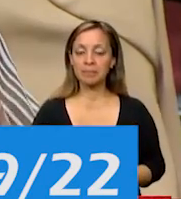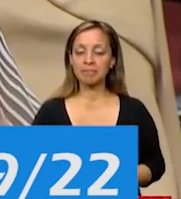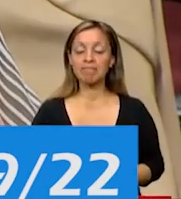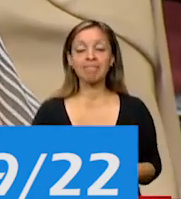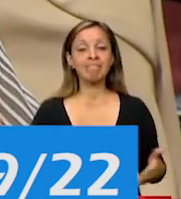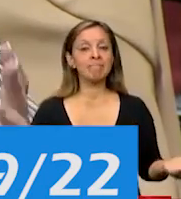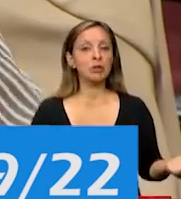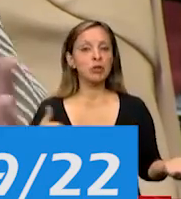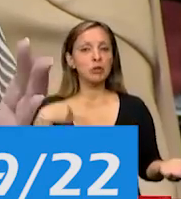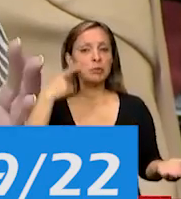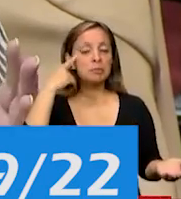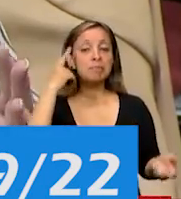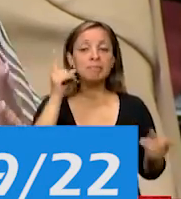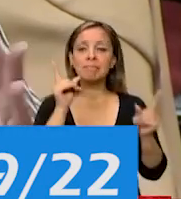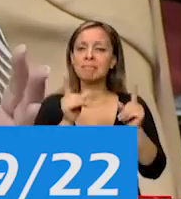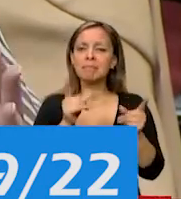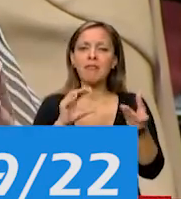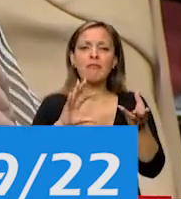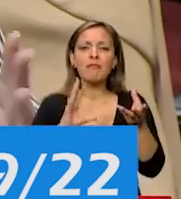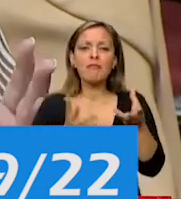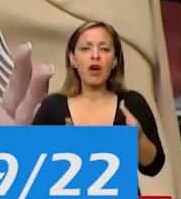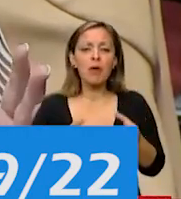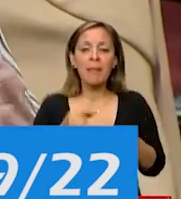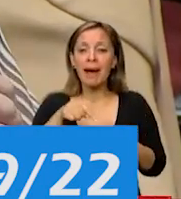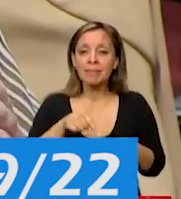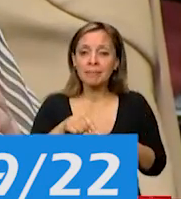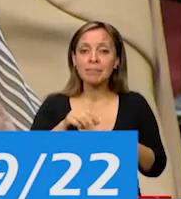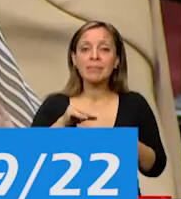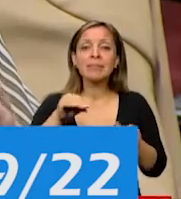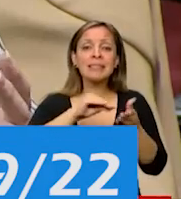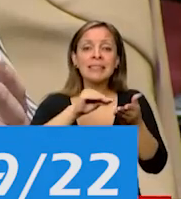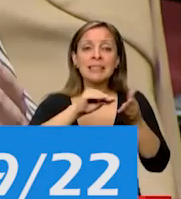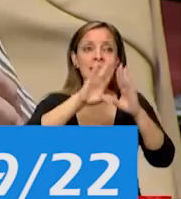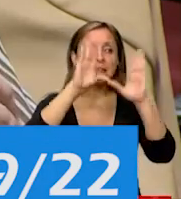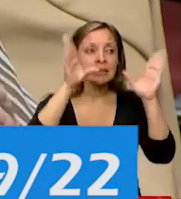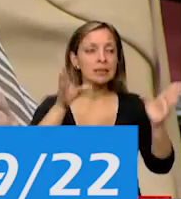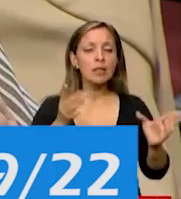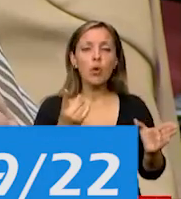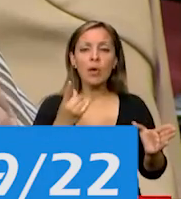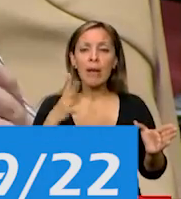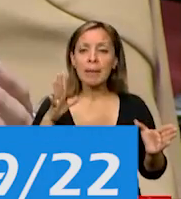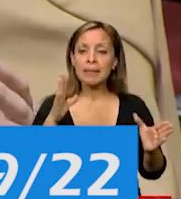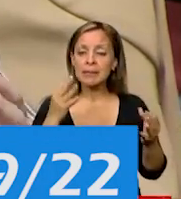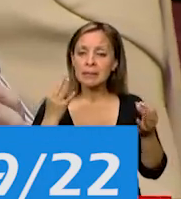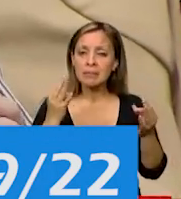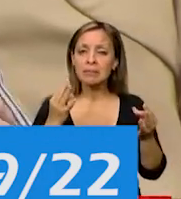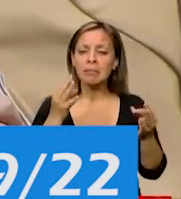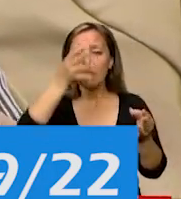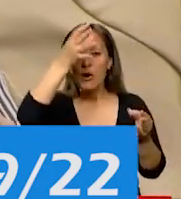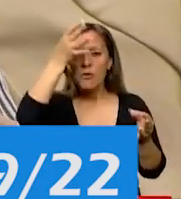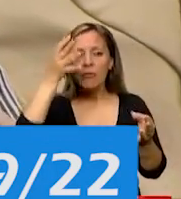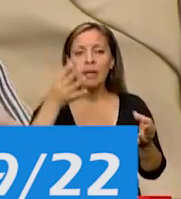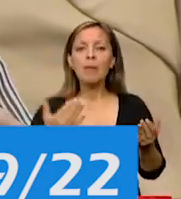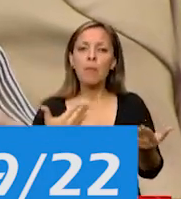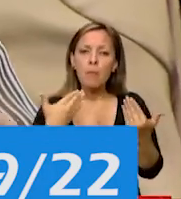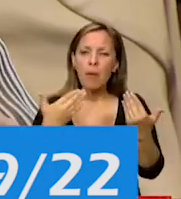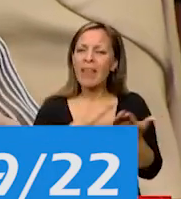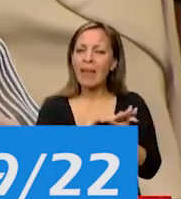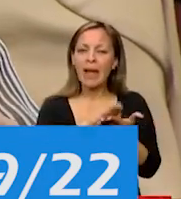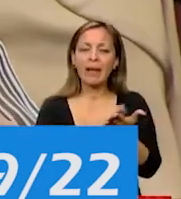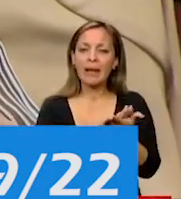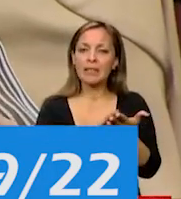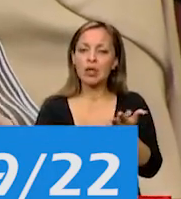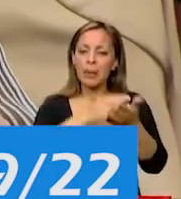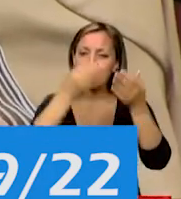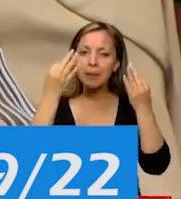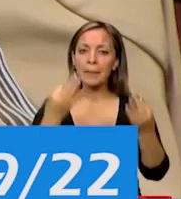saldar es que este Parlamento, de una vez y para siempre, resuelva con un diálogo político llano el